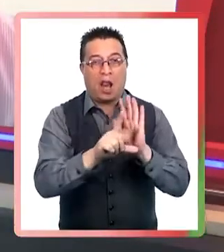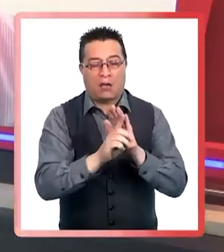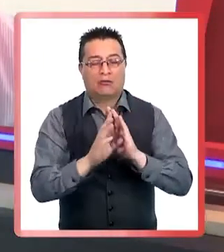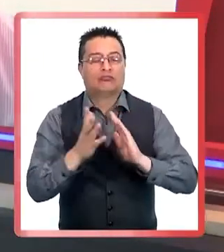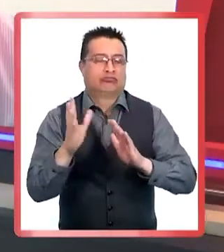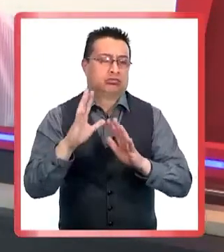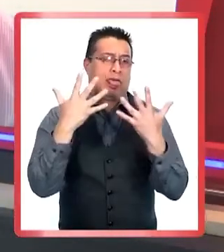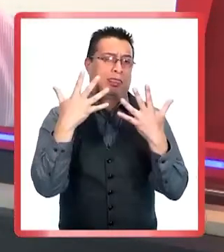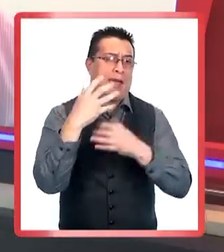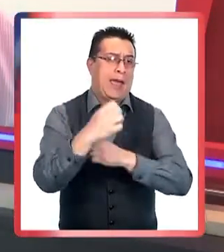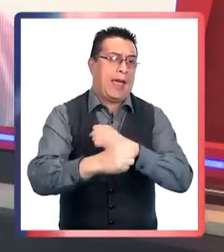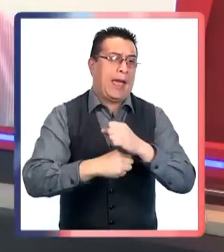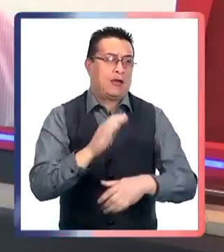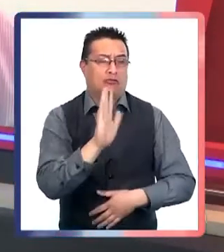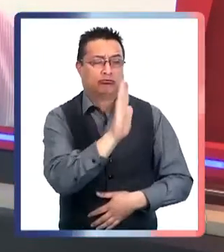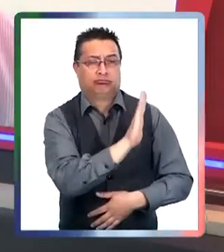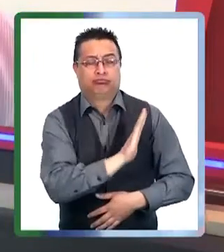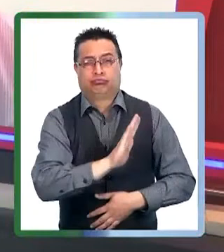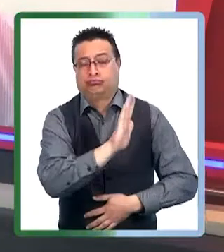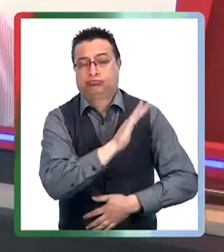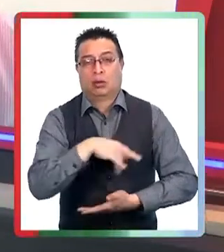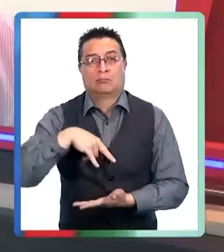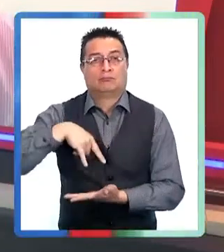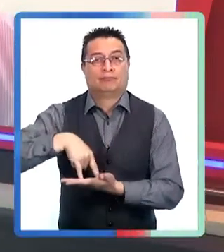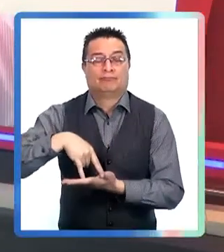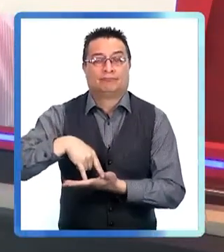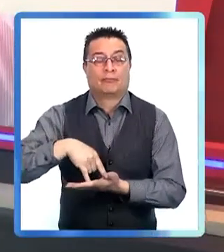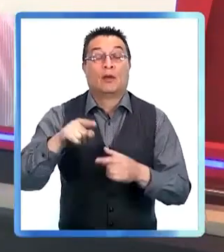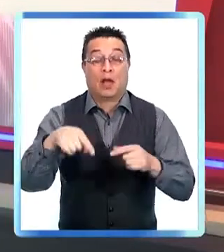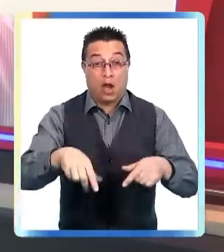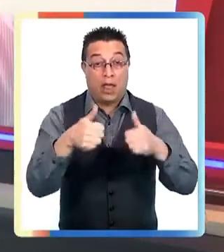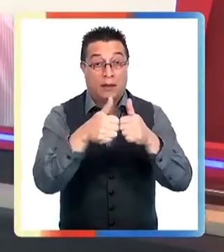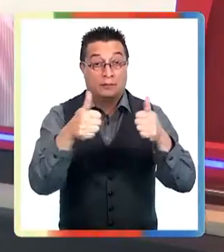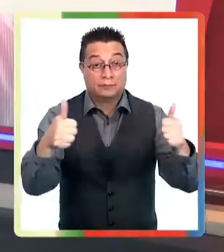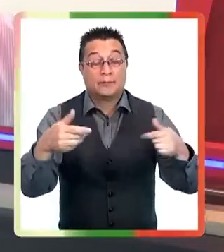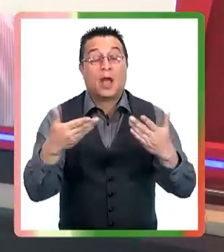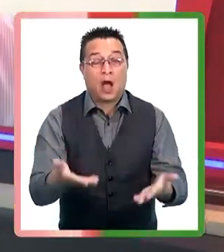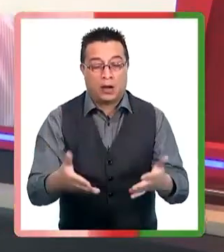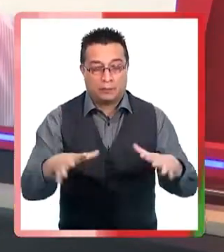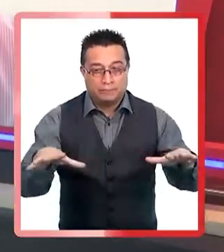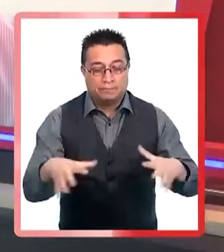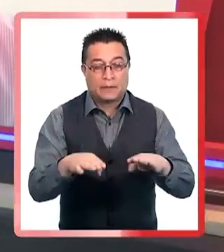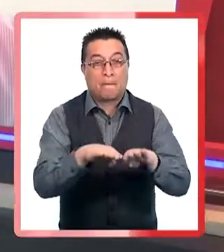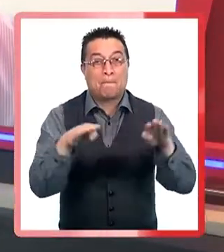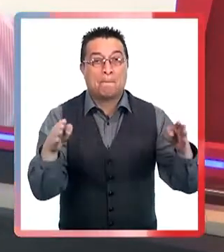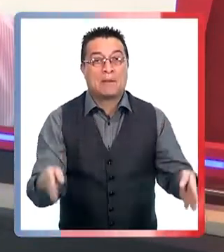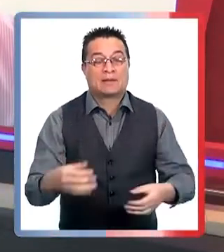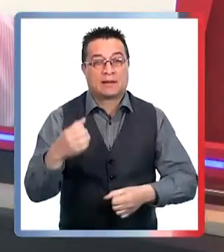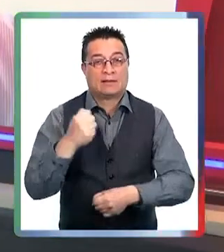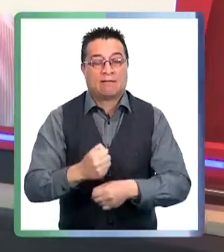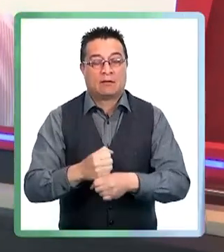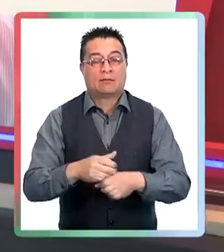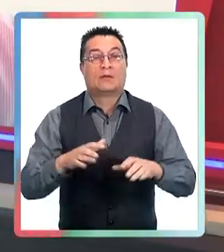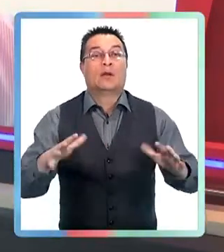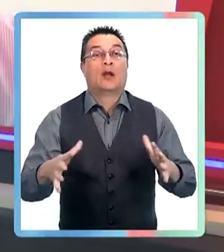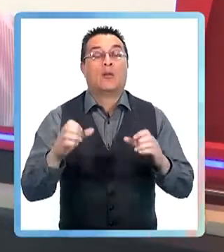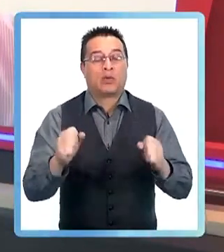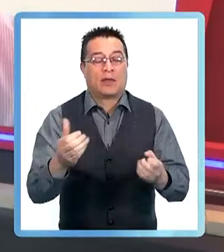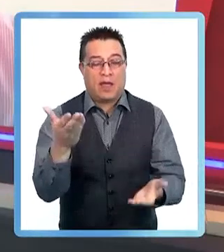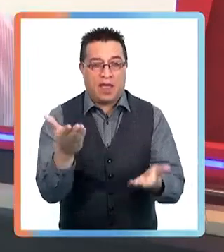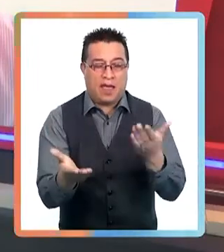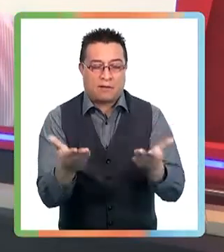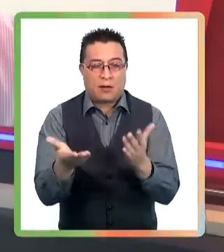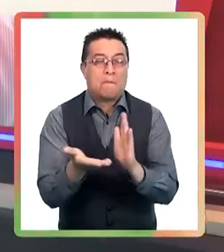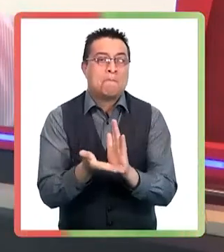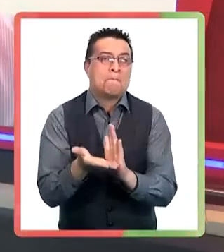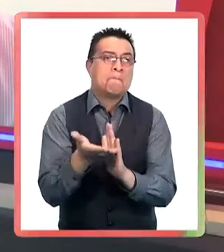duerme hace 10 años en el Parlamento y entonces las actuales autoridades dicen vamos a formar una mesa de trabajo, probablemente tenemos que evaluar,